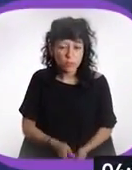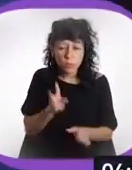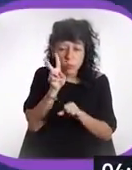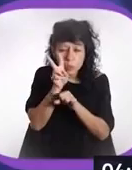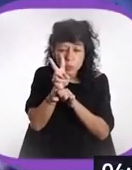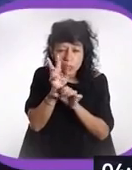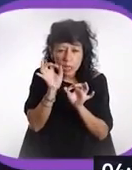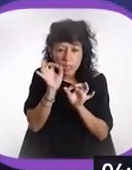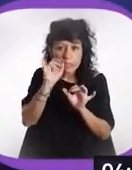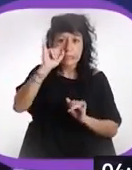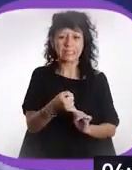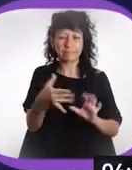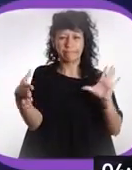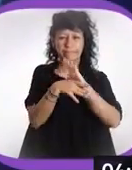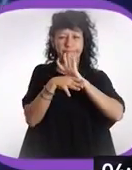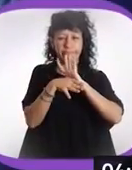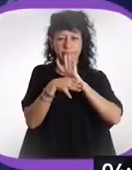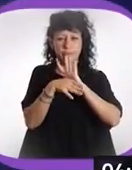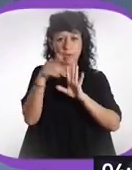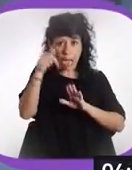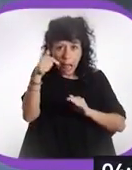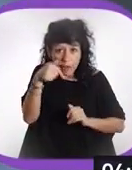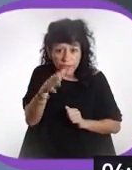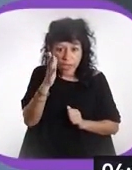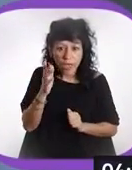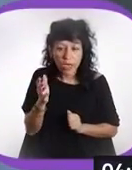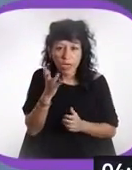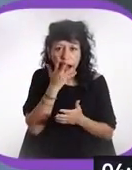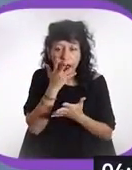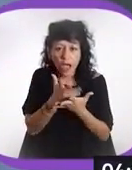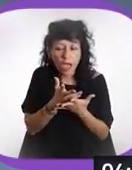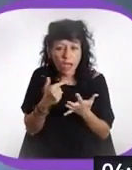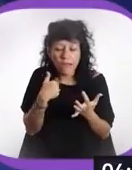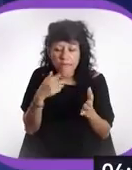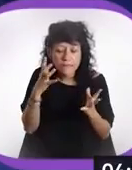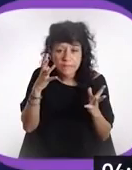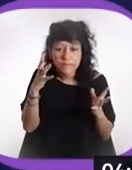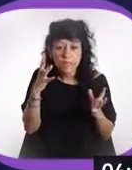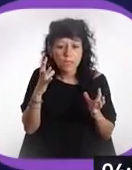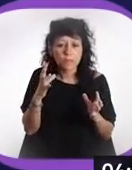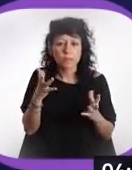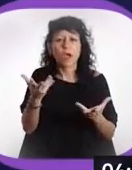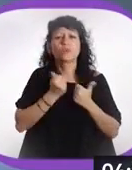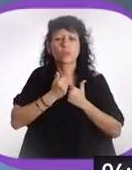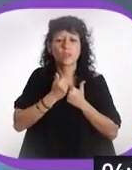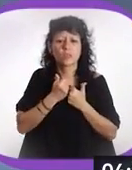¿Cuidado? ¡Sí, qué bien! ¡Aquí vamos! ¡Estoy tan cerca! ¡Alguien, ayúdame!